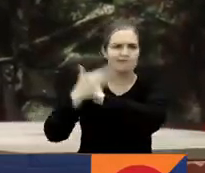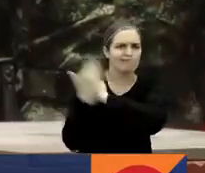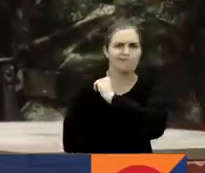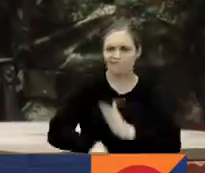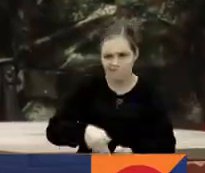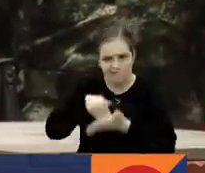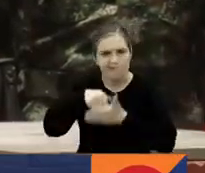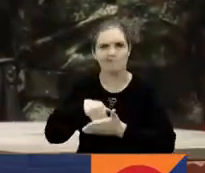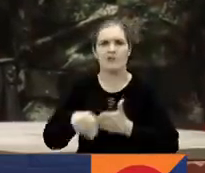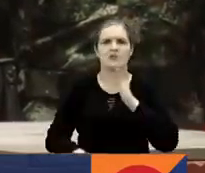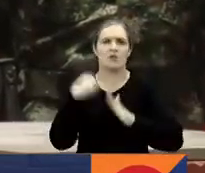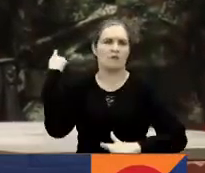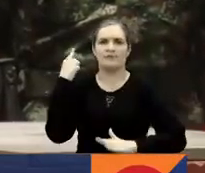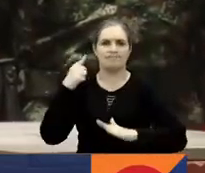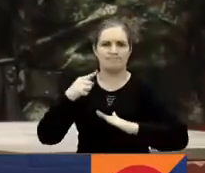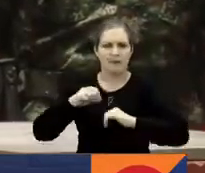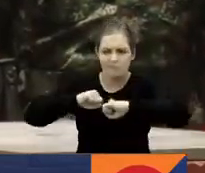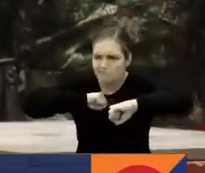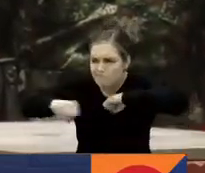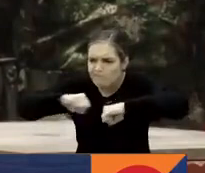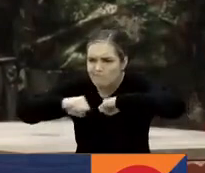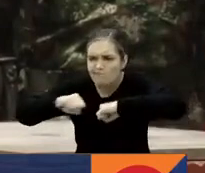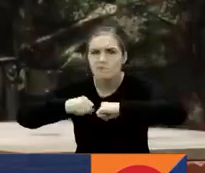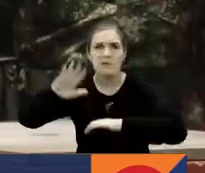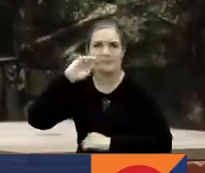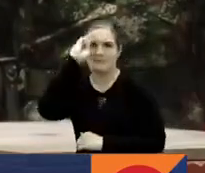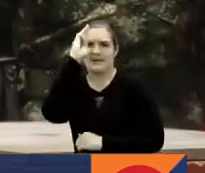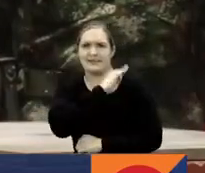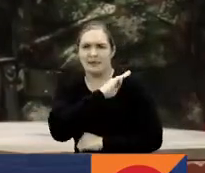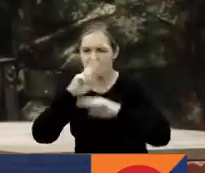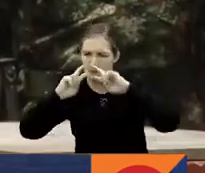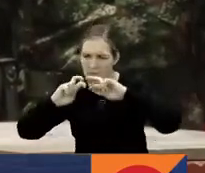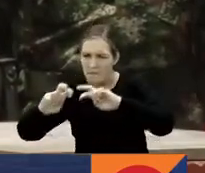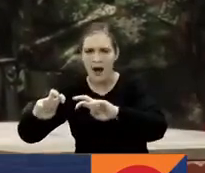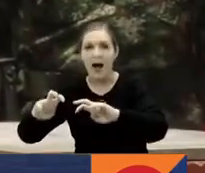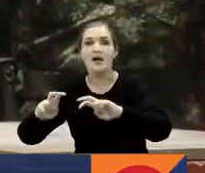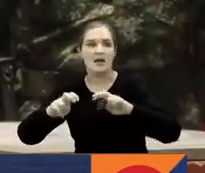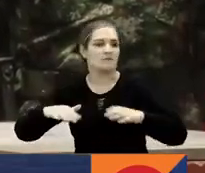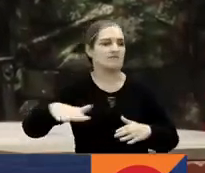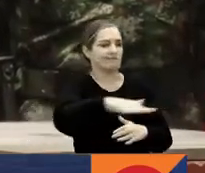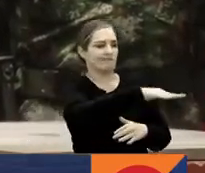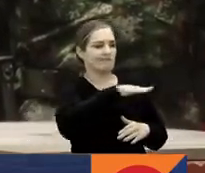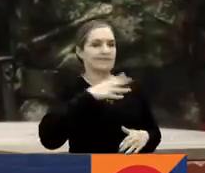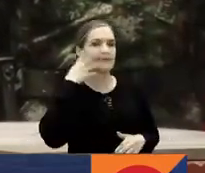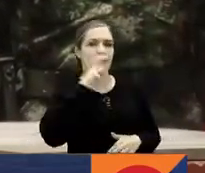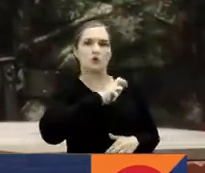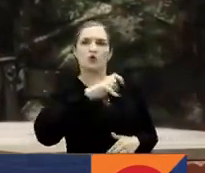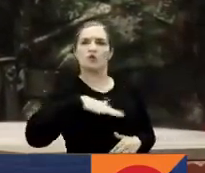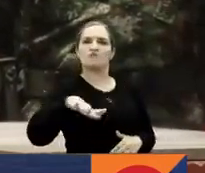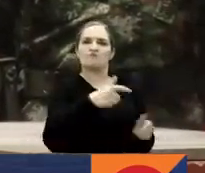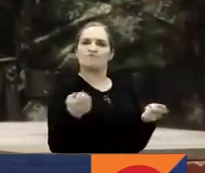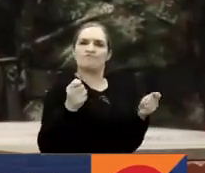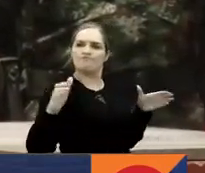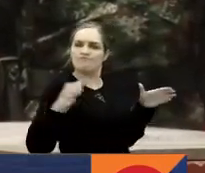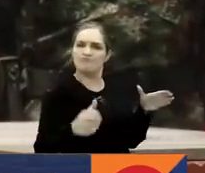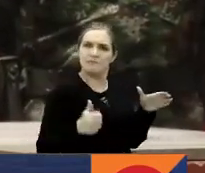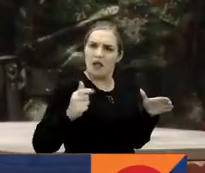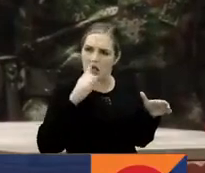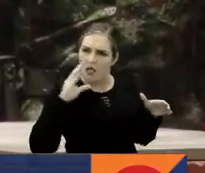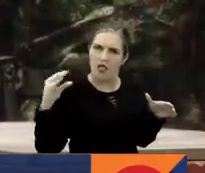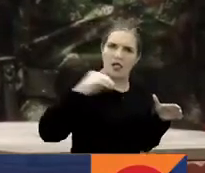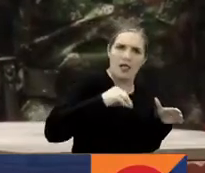de vista militar para dar mayor protección al norte de Santander y para garantizar